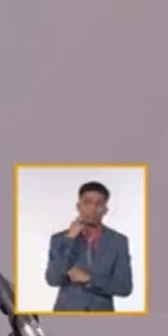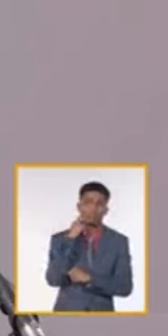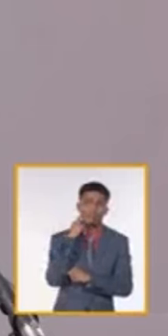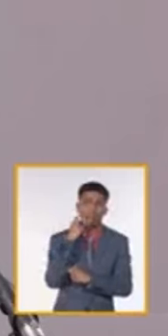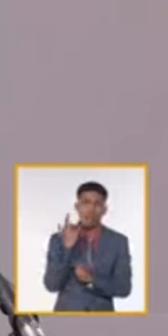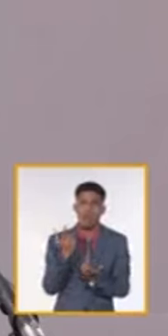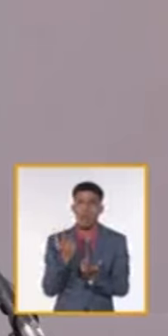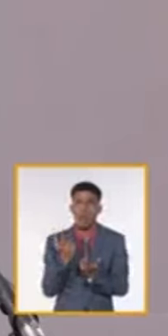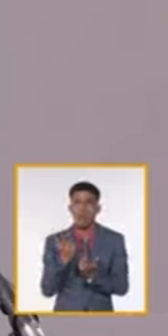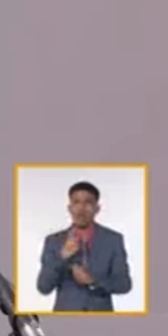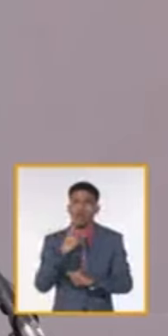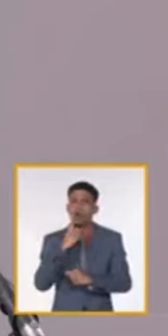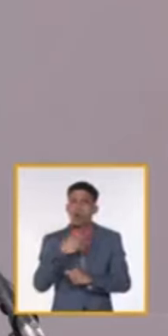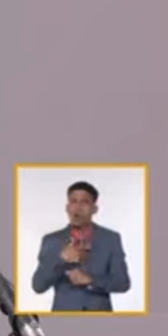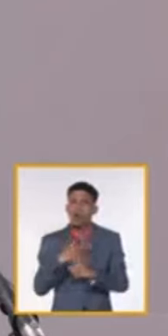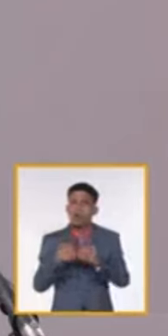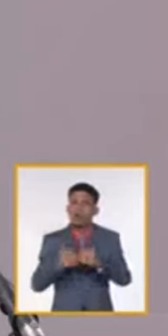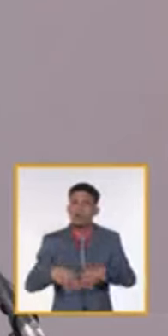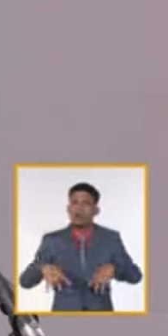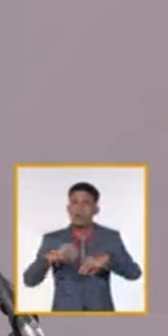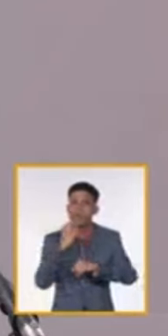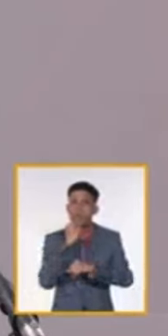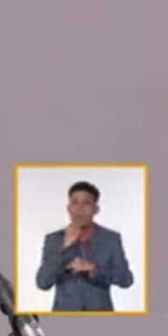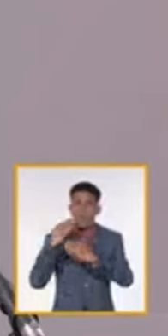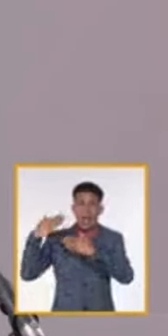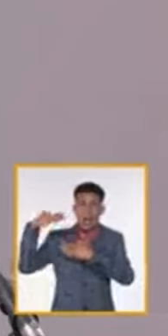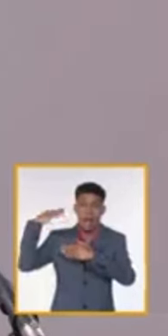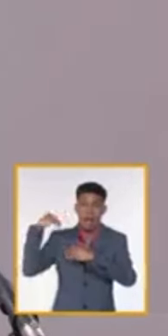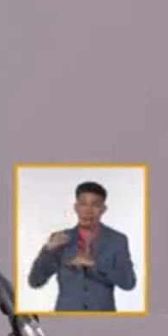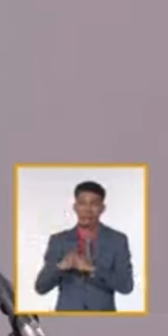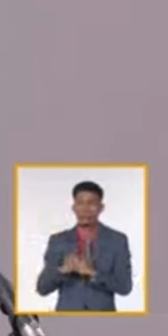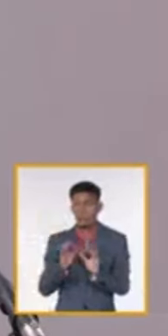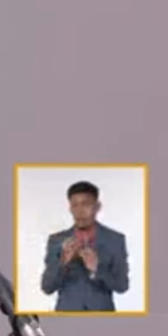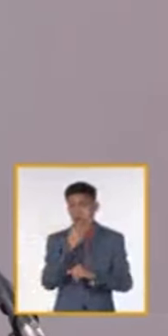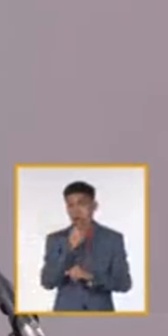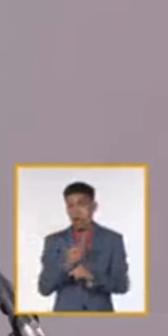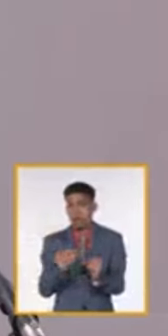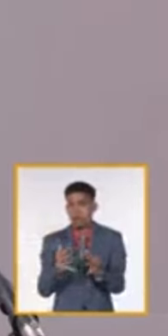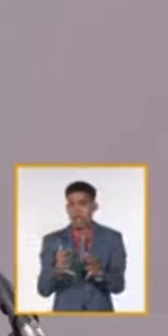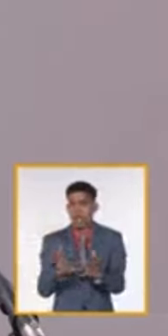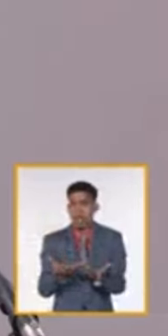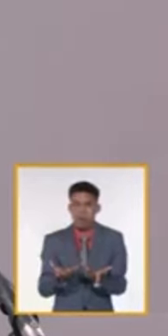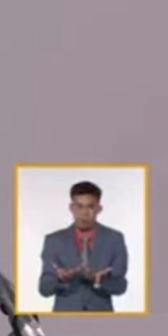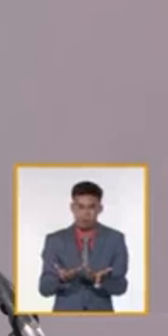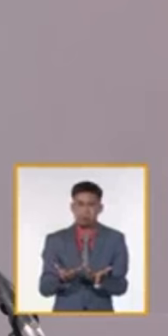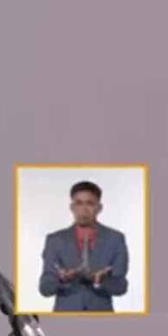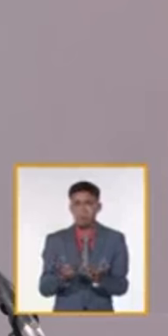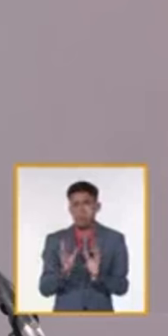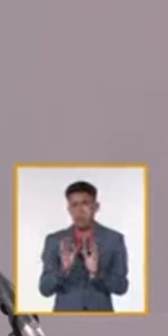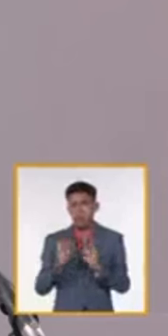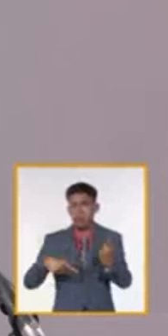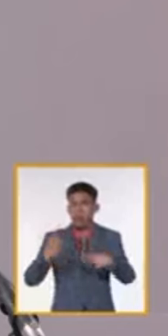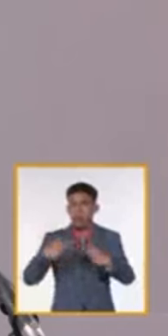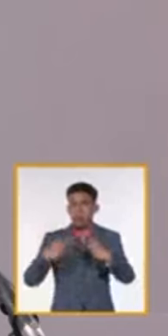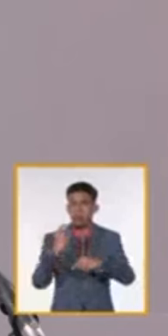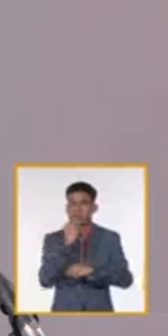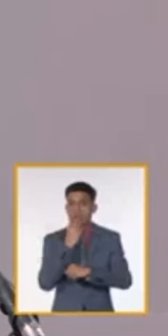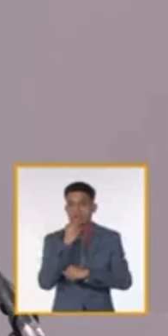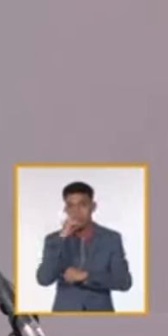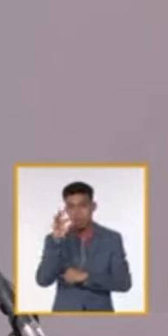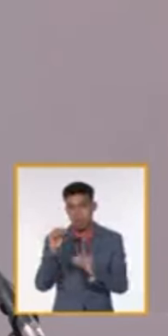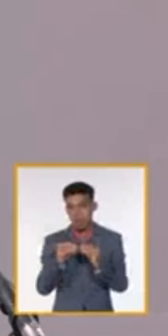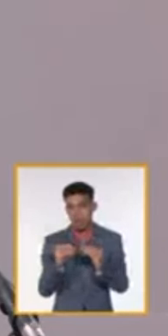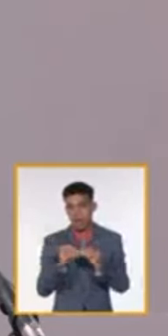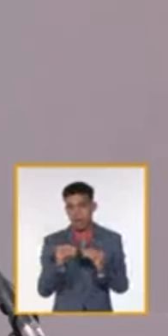décadas. Yo creo que parte de lo que se ha intentado hacer con ese teatro político de las audiencias congresionales, de